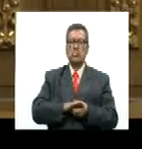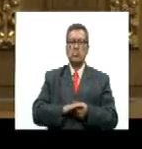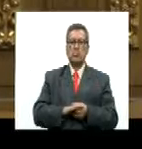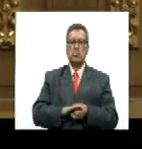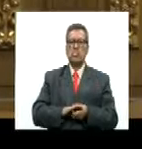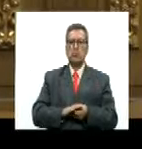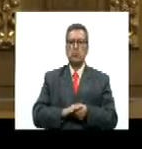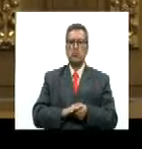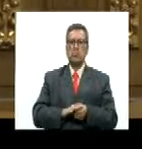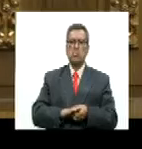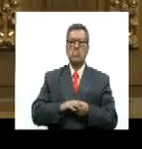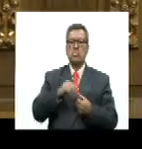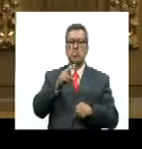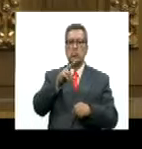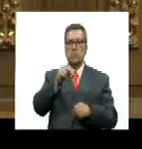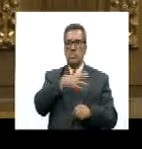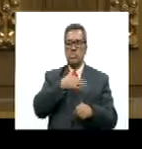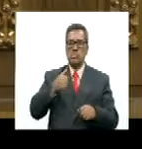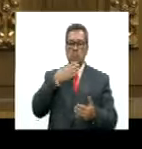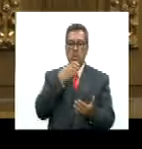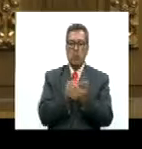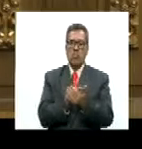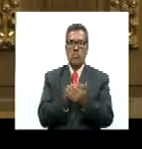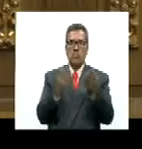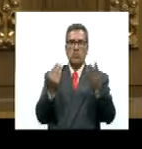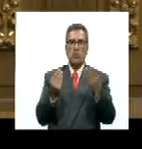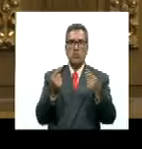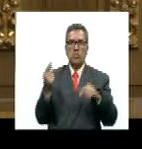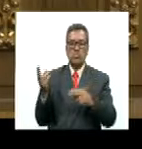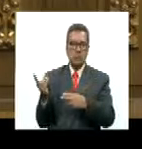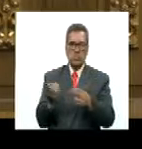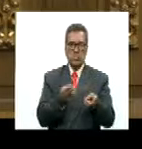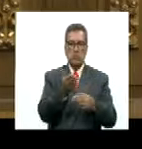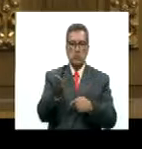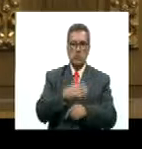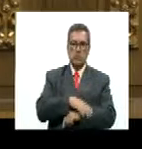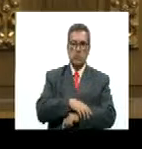Y bueno, no me quiero ir, solamente quiero agradecer mucho por esta invitación.